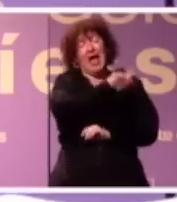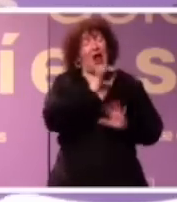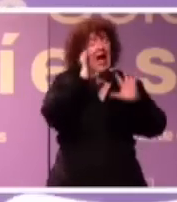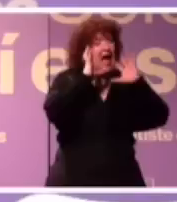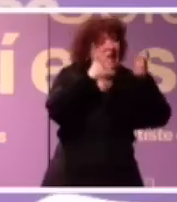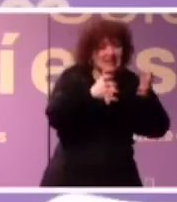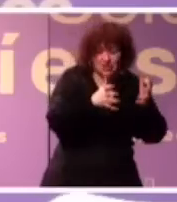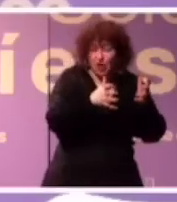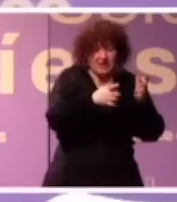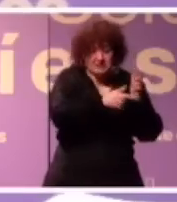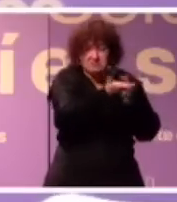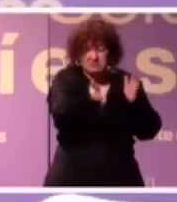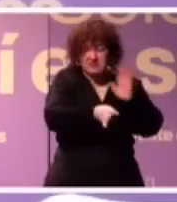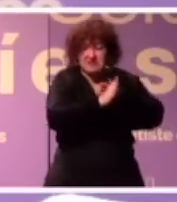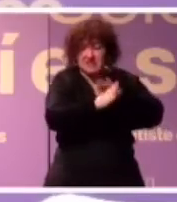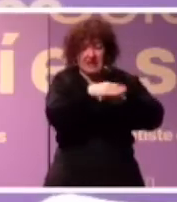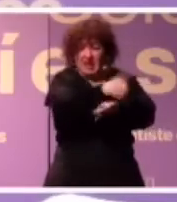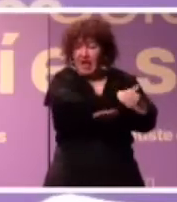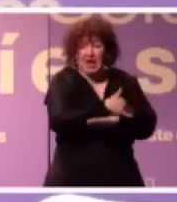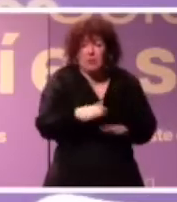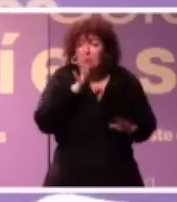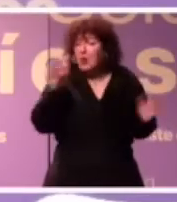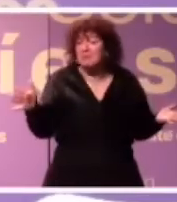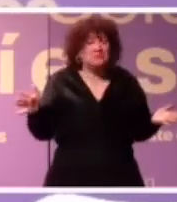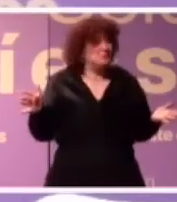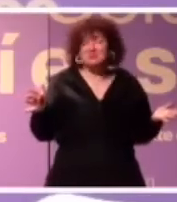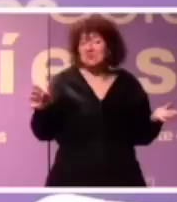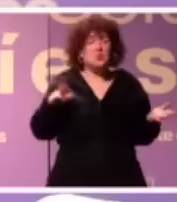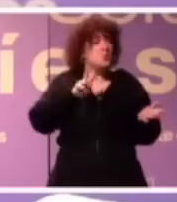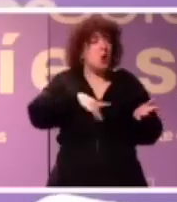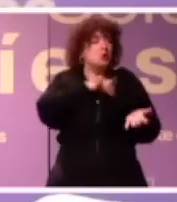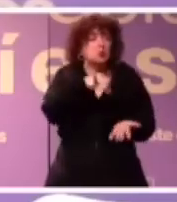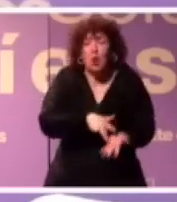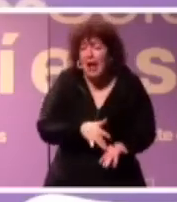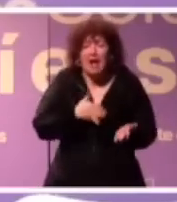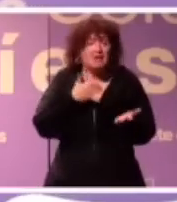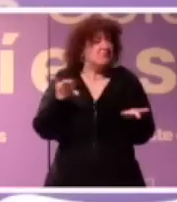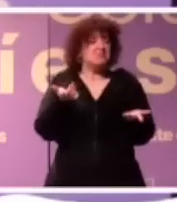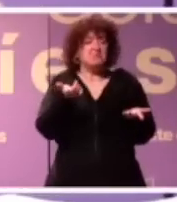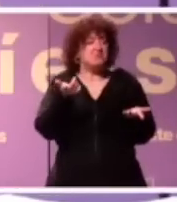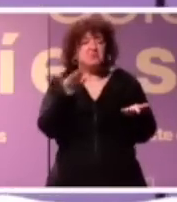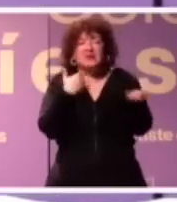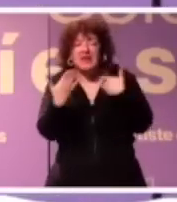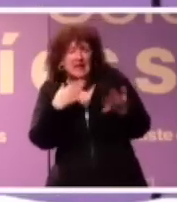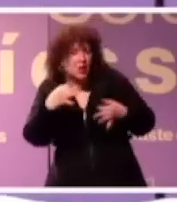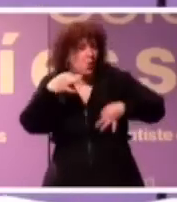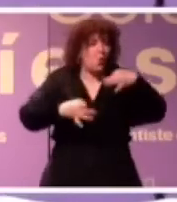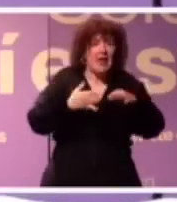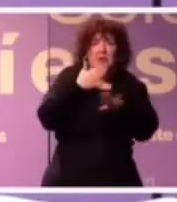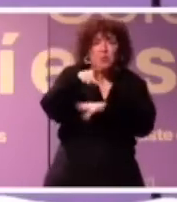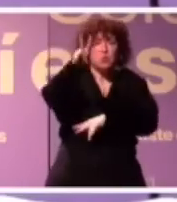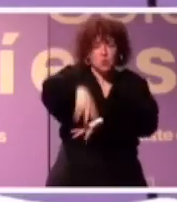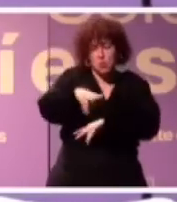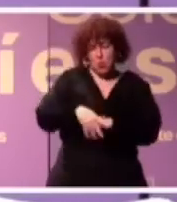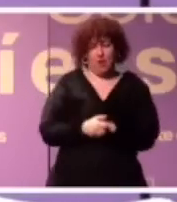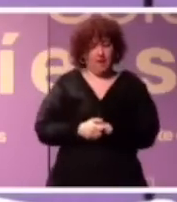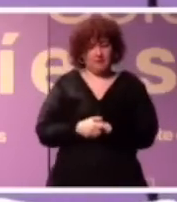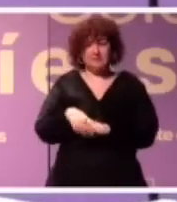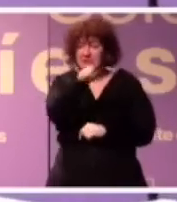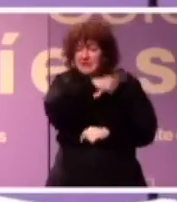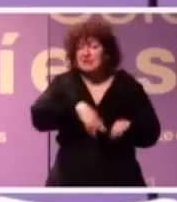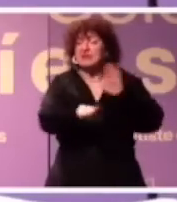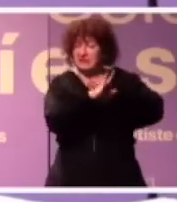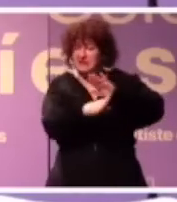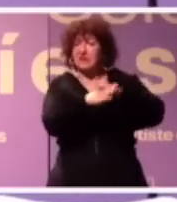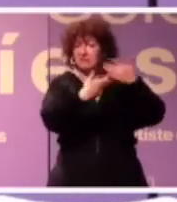son los que están en la calle porque nunca han pisado un juzgado porque nunca han estado en ningún otro sitio Y estos son los